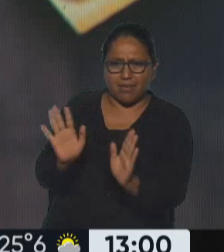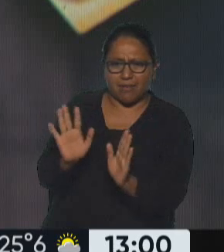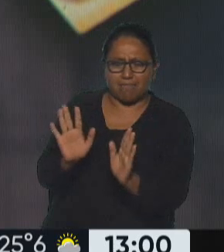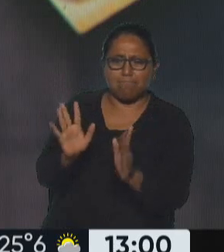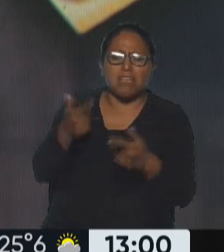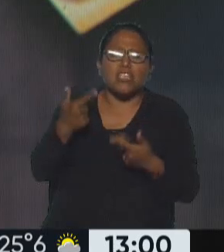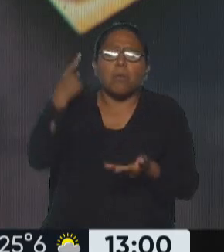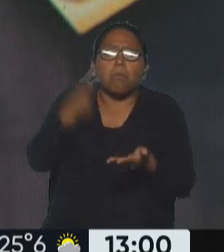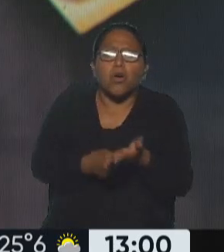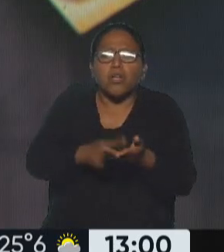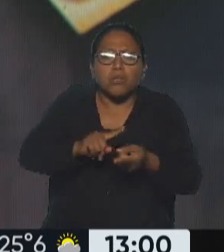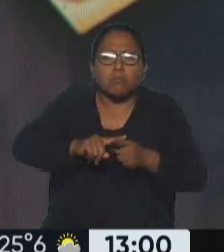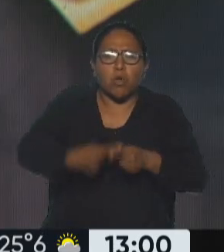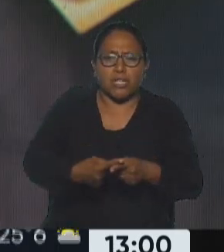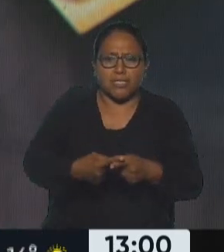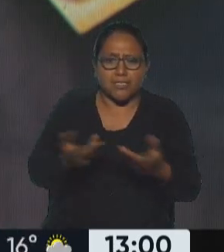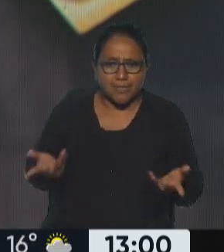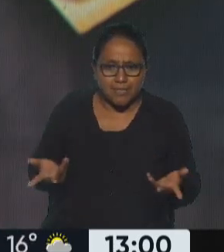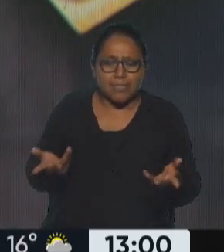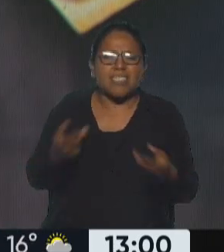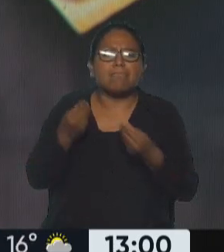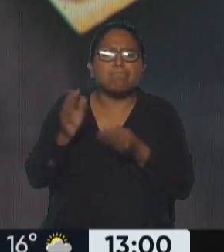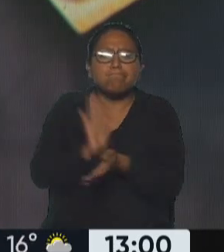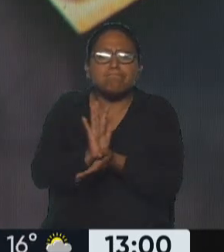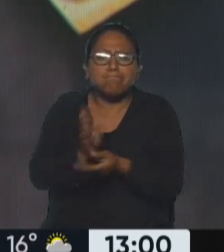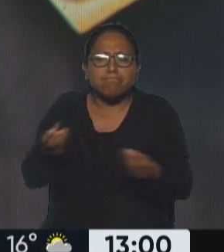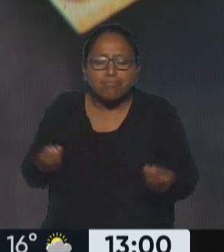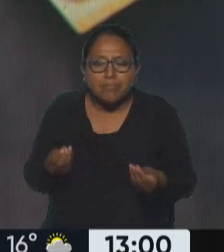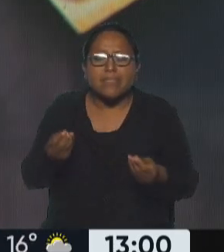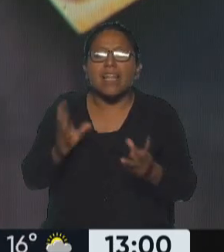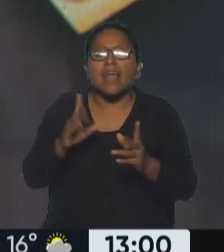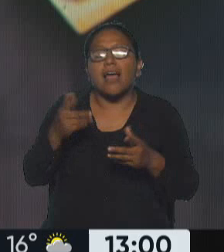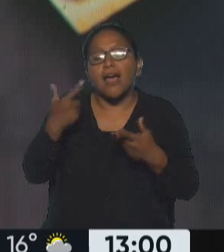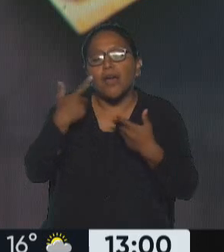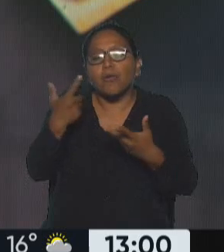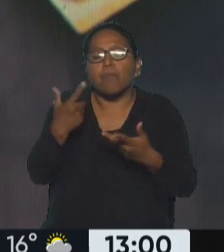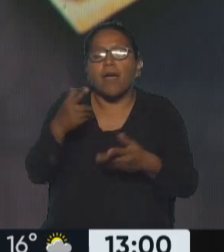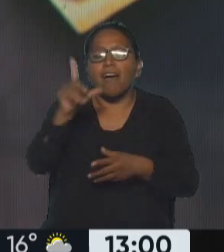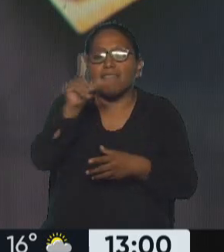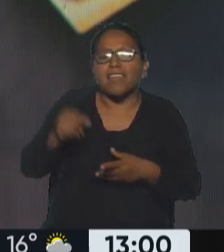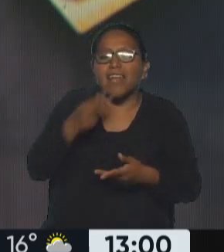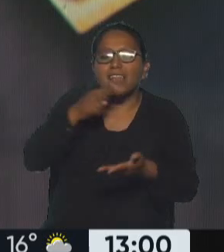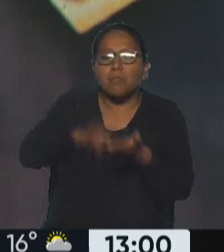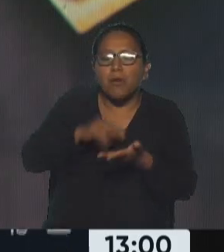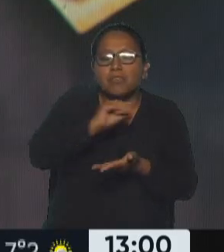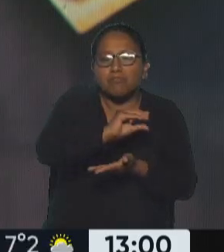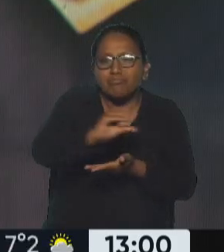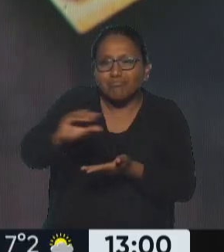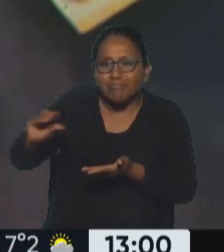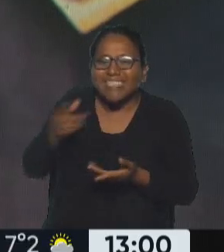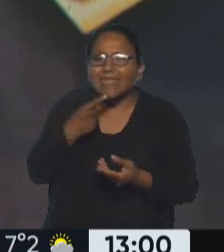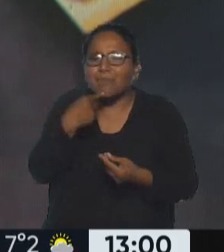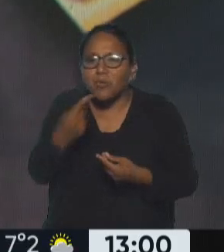definiciones políticas de qué estoy hablando de la famosa coparticipación Federal de impuestos que seguramente se